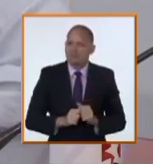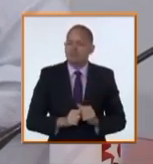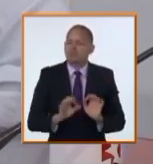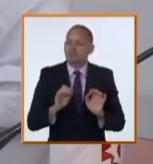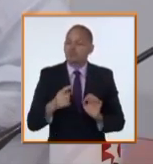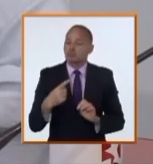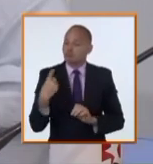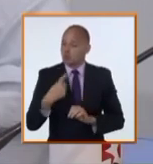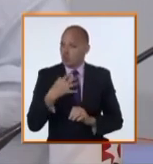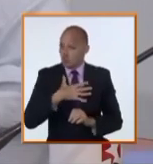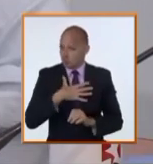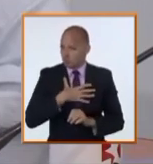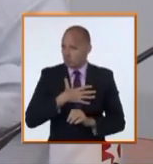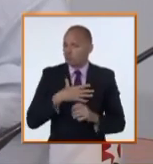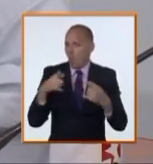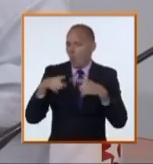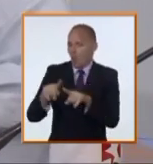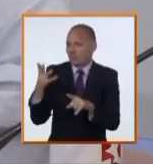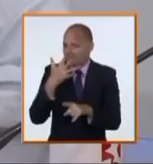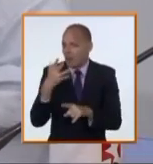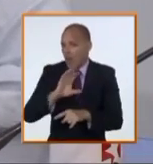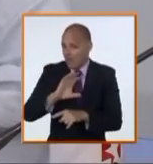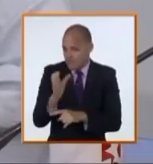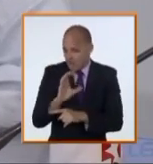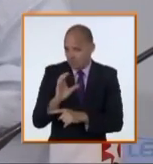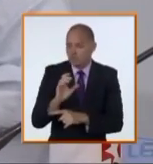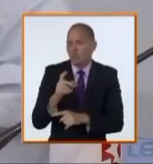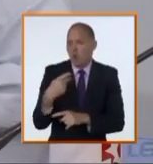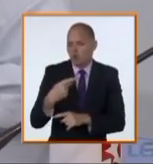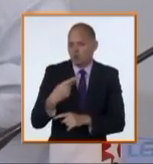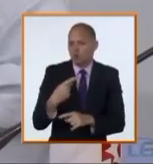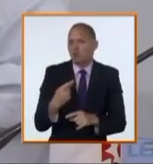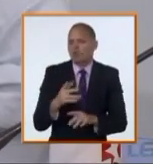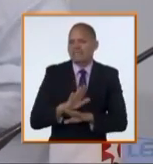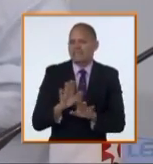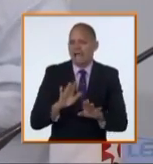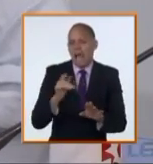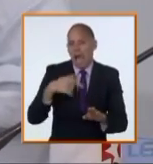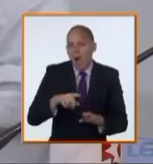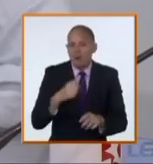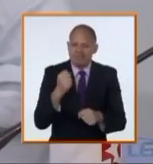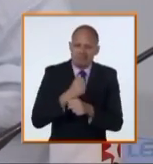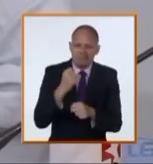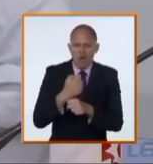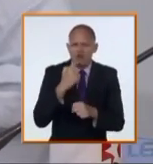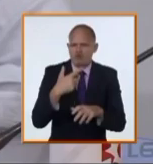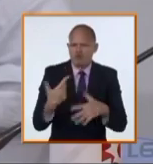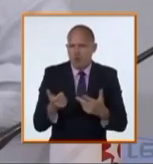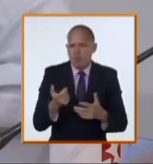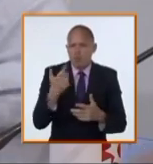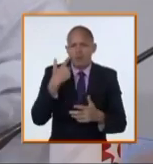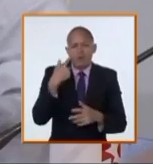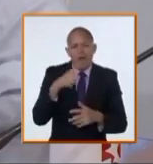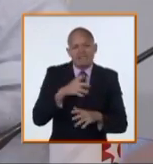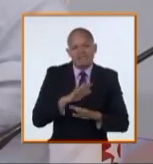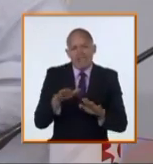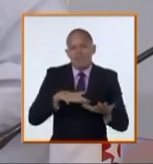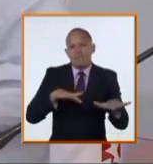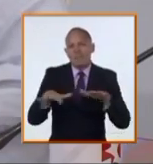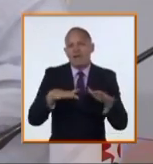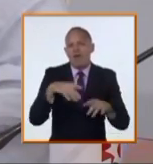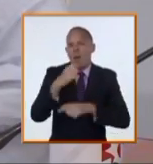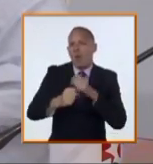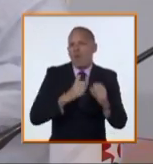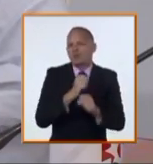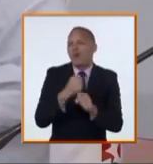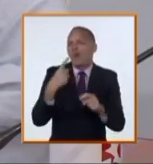con el sistema bancario cubano hemos creado o estamos utilizando algunos productos como las